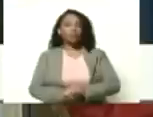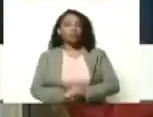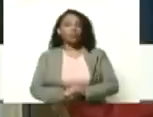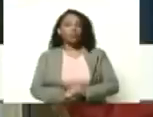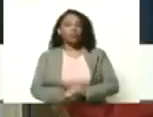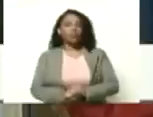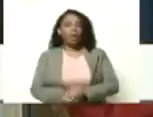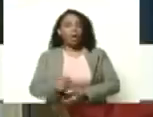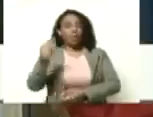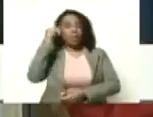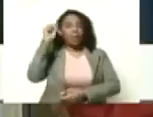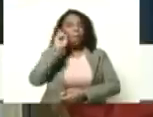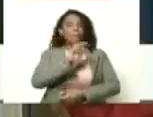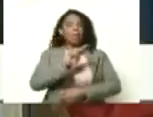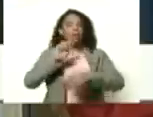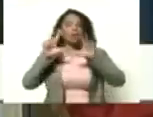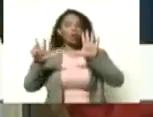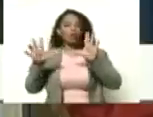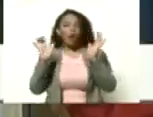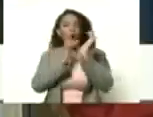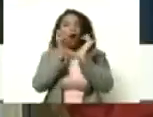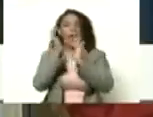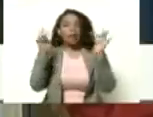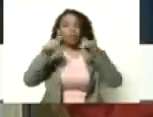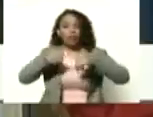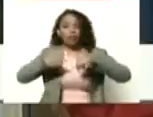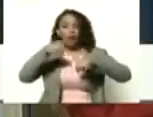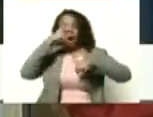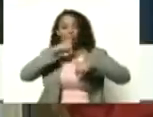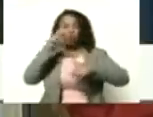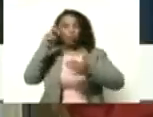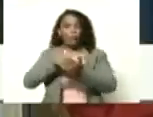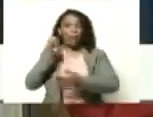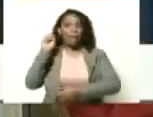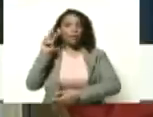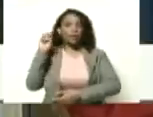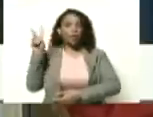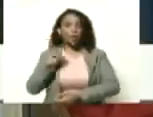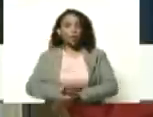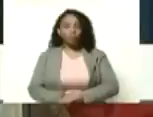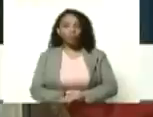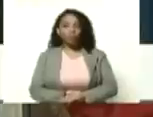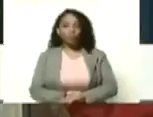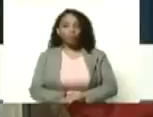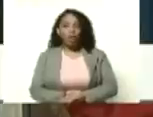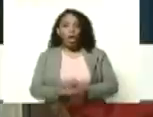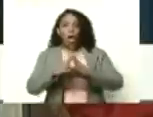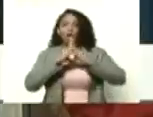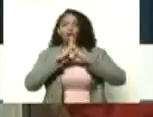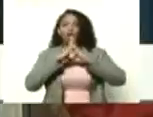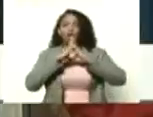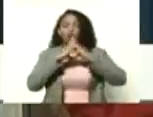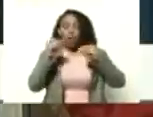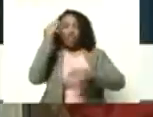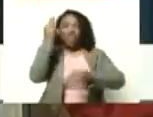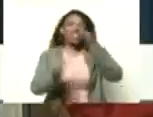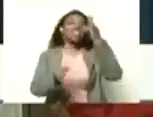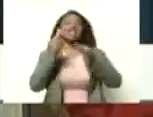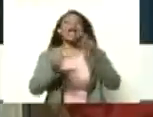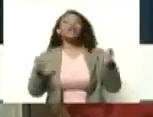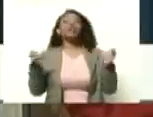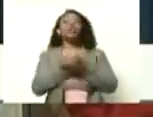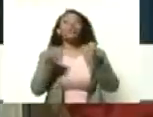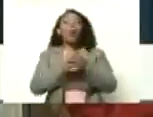día 28 de abril de este año con todos los fiscales cuerpos